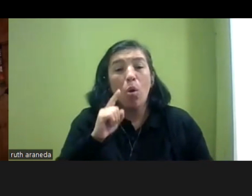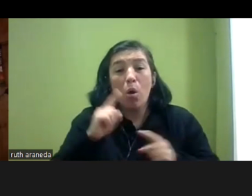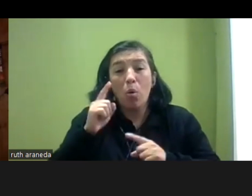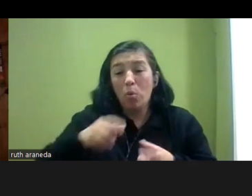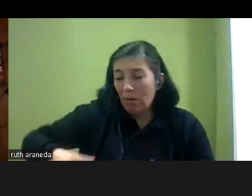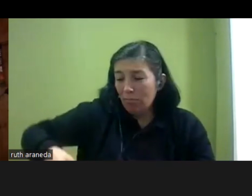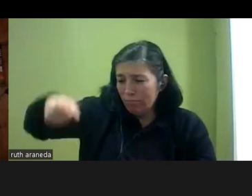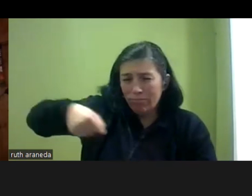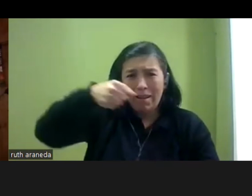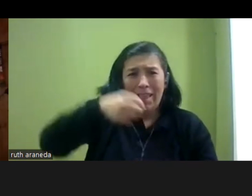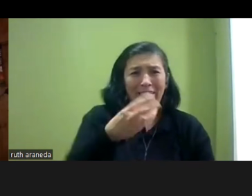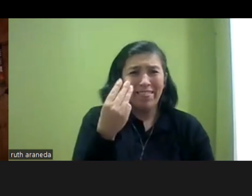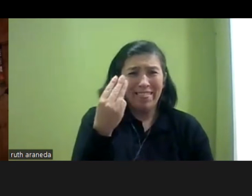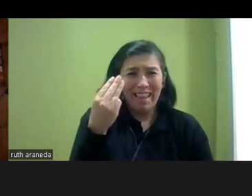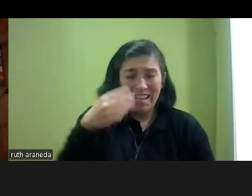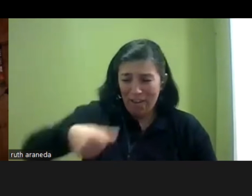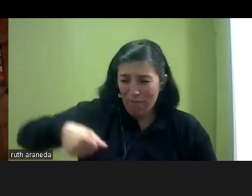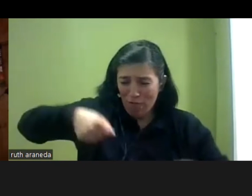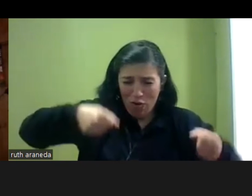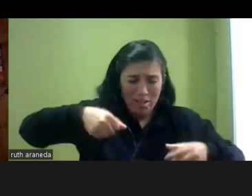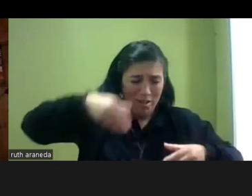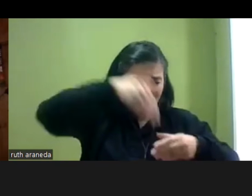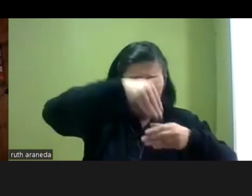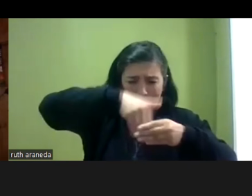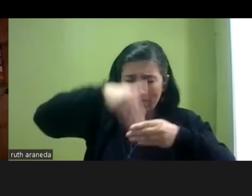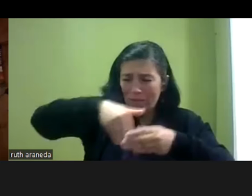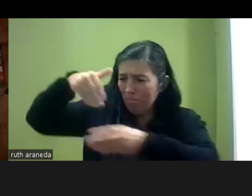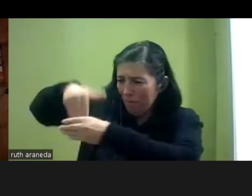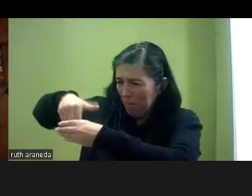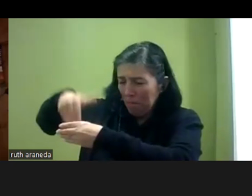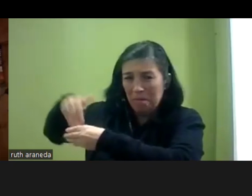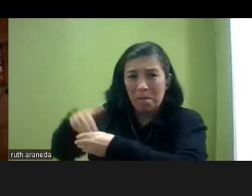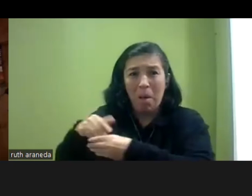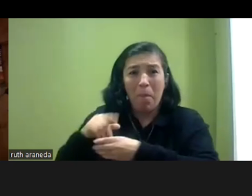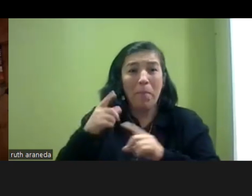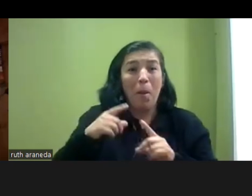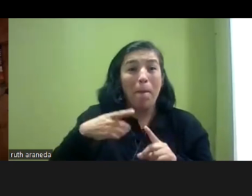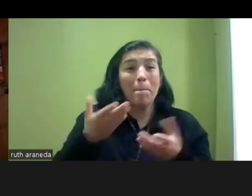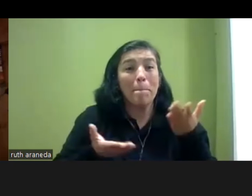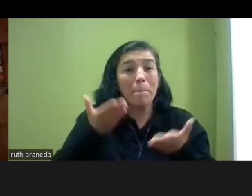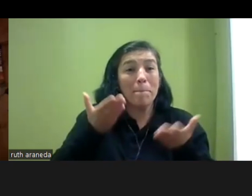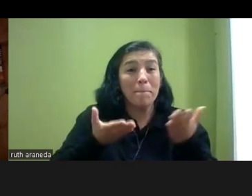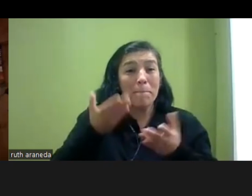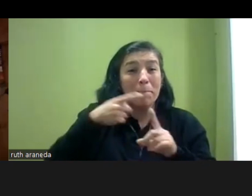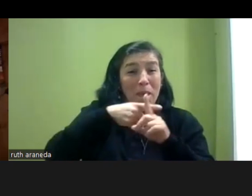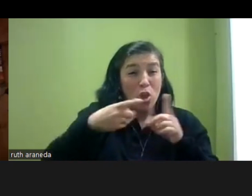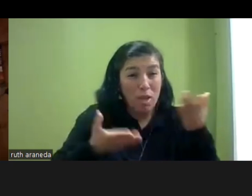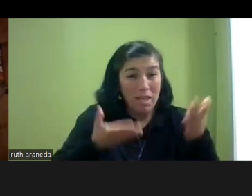incuñas cerradas, cada una conteniendo por lo menos medio kilo de hoja de coca,